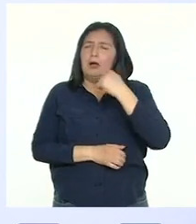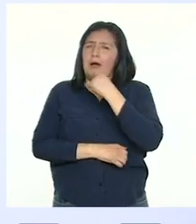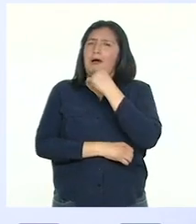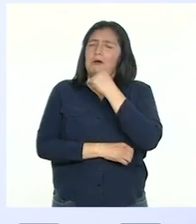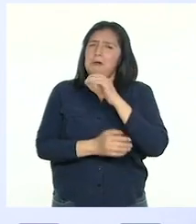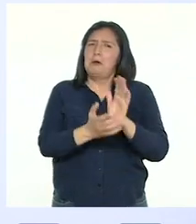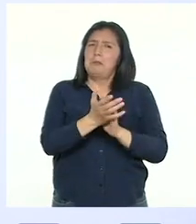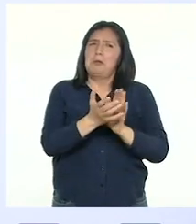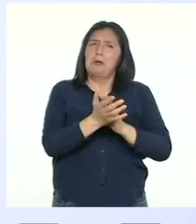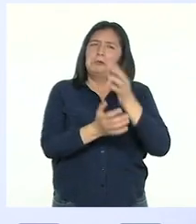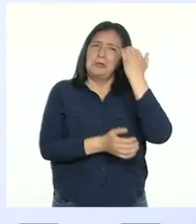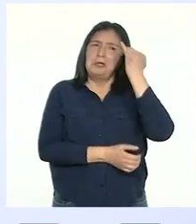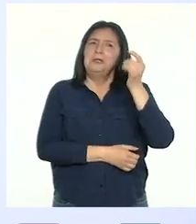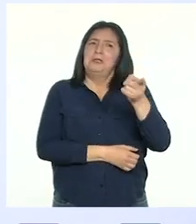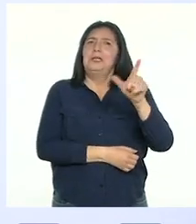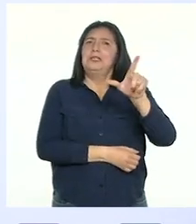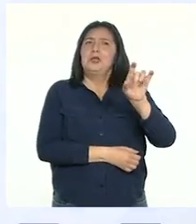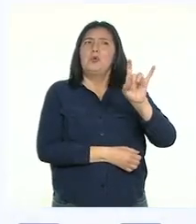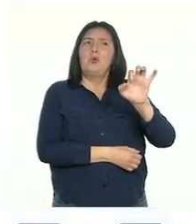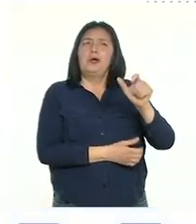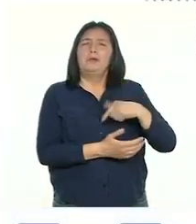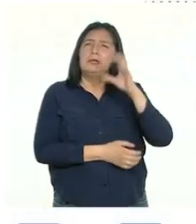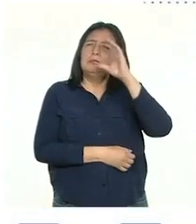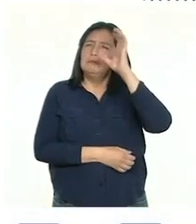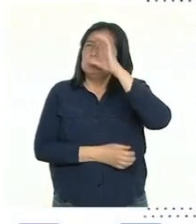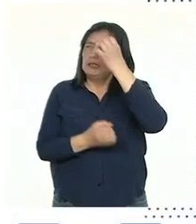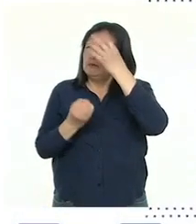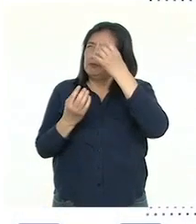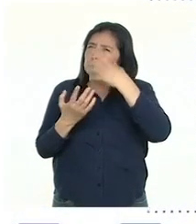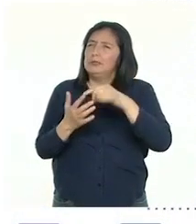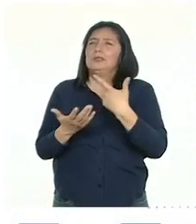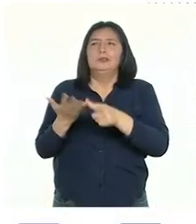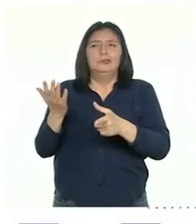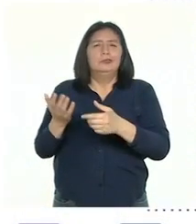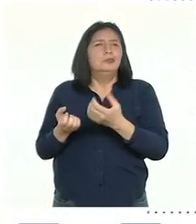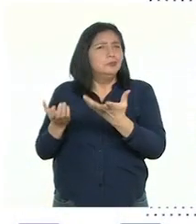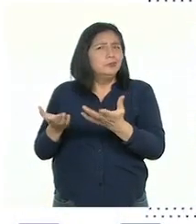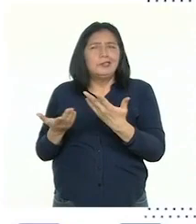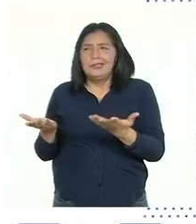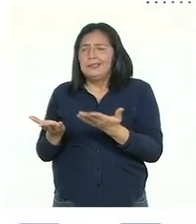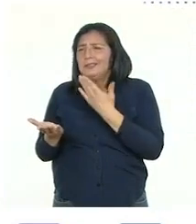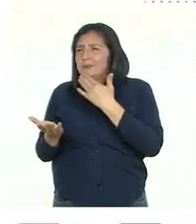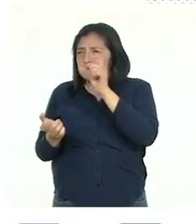resalto y aplaudo la iniciativa de Luana para buscar información de fuentes confiables.